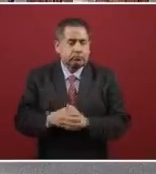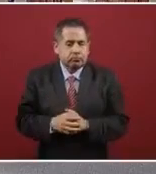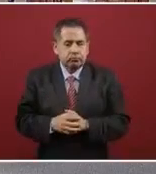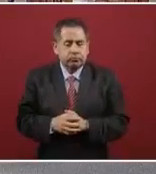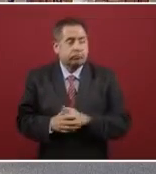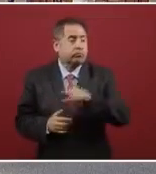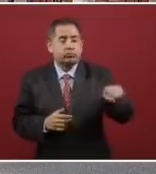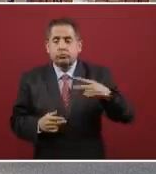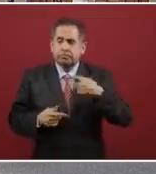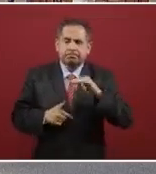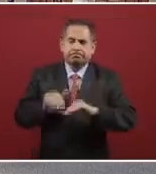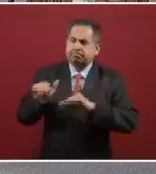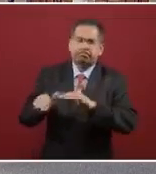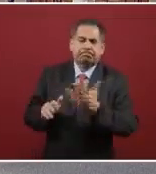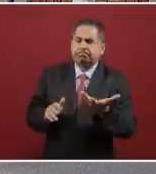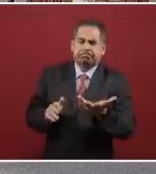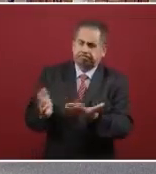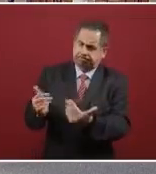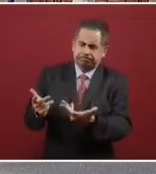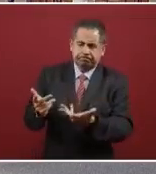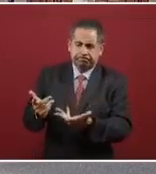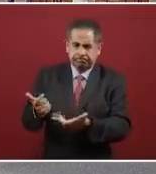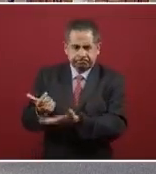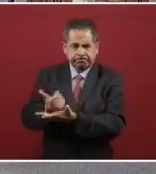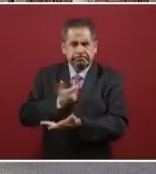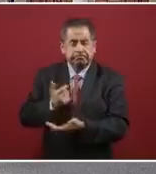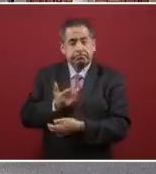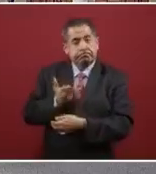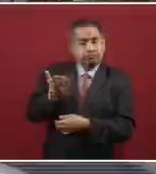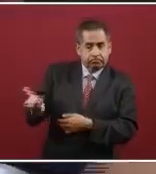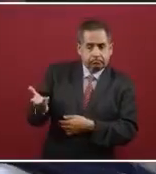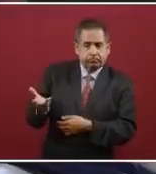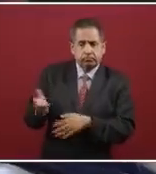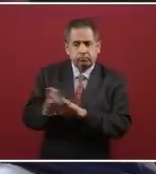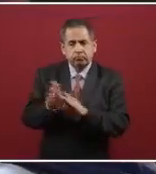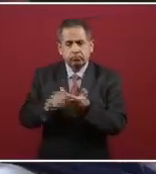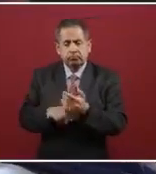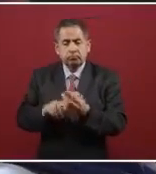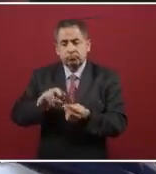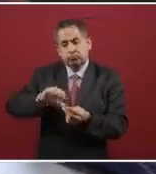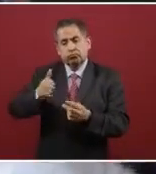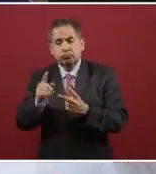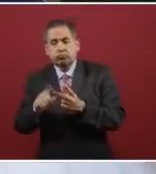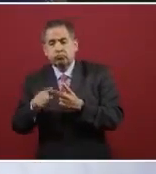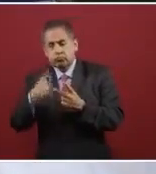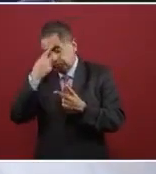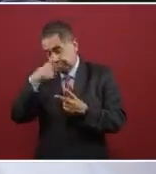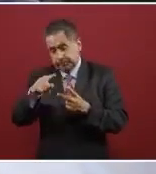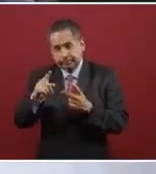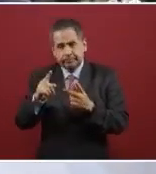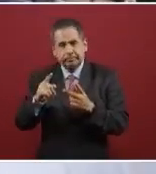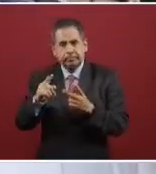Los proveedores están pidiendo a usted que se puede utilizar el método alternativo para solución de